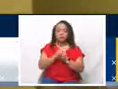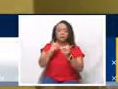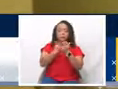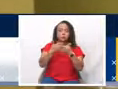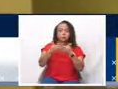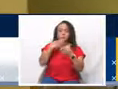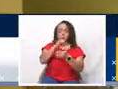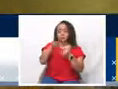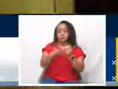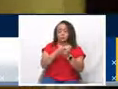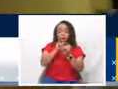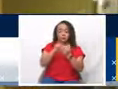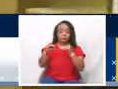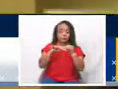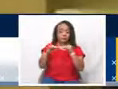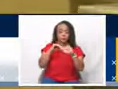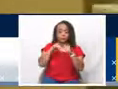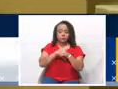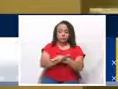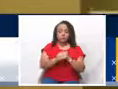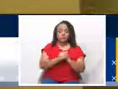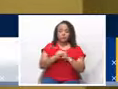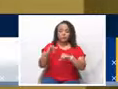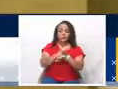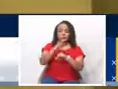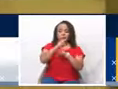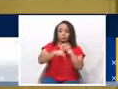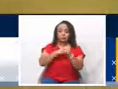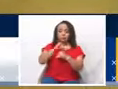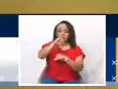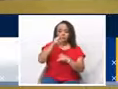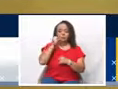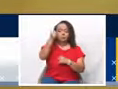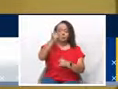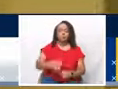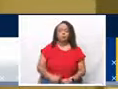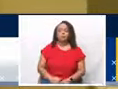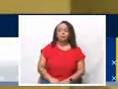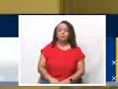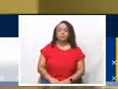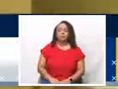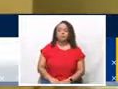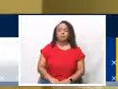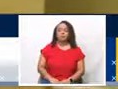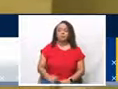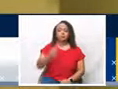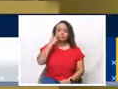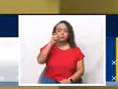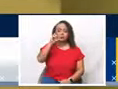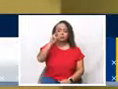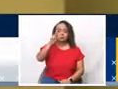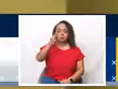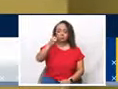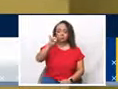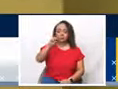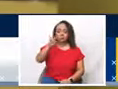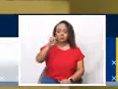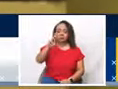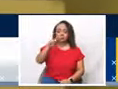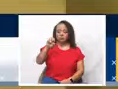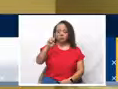está todo este movimiento a lo interno del Aeropuerto Internacional Juan Santa María. Que veíamos a don Reiner Mora, el ministro también del